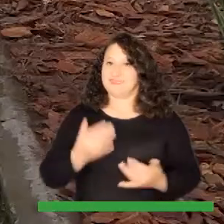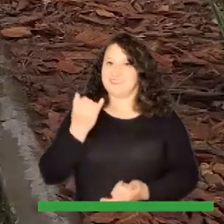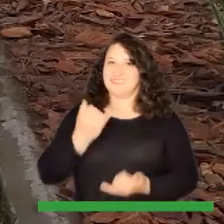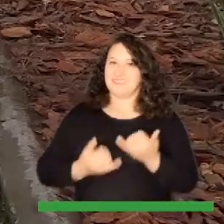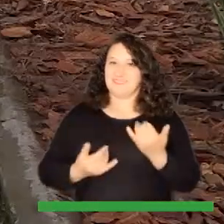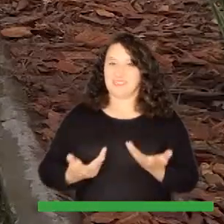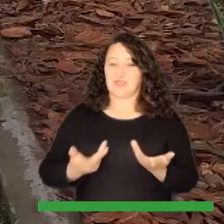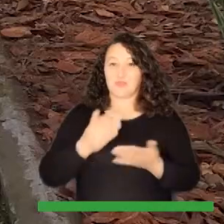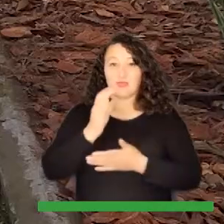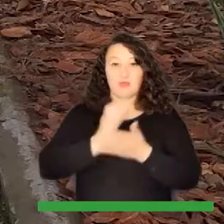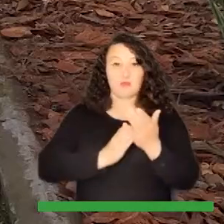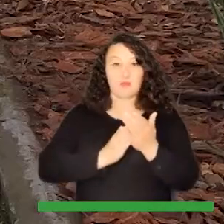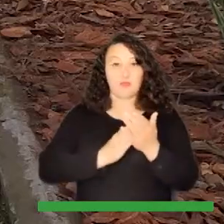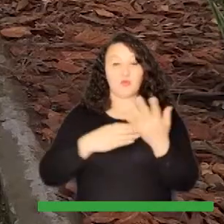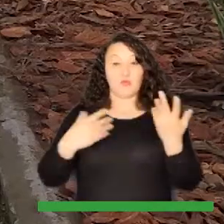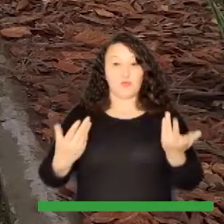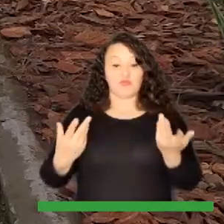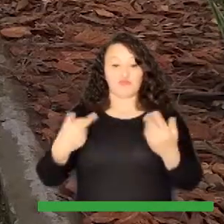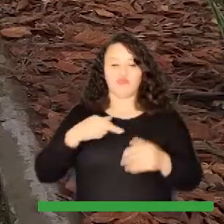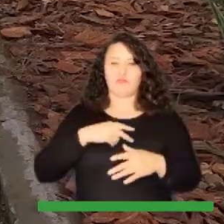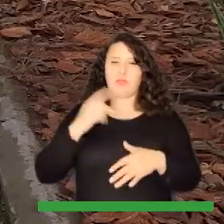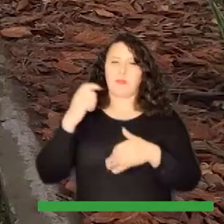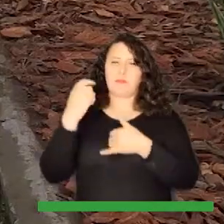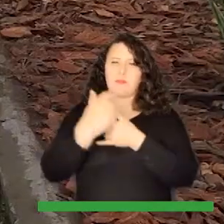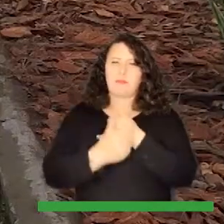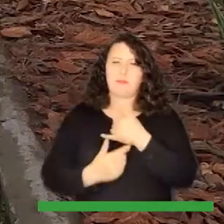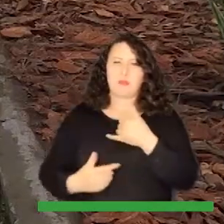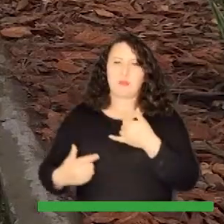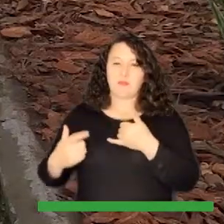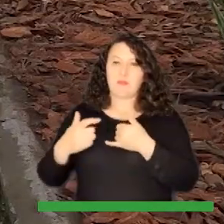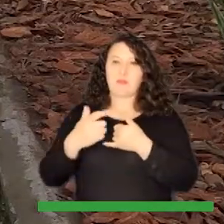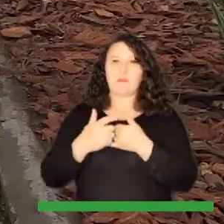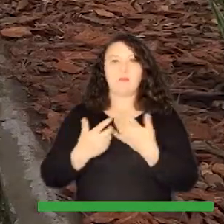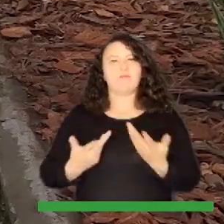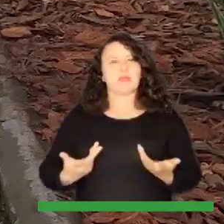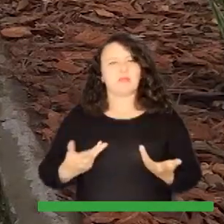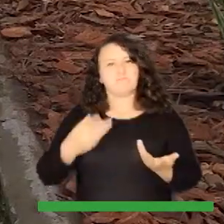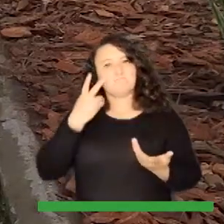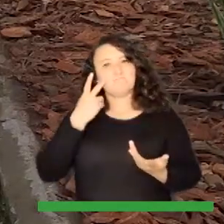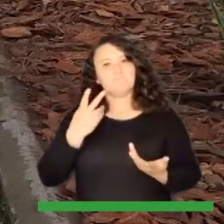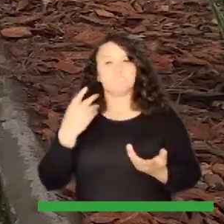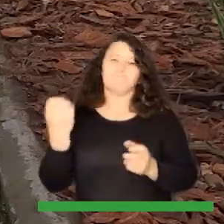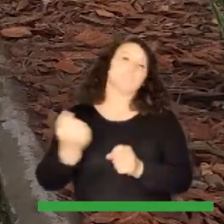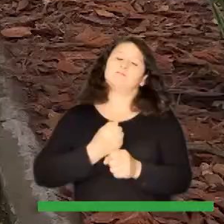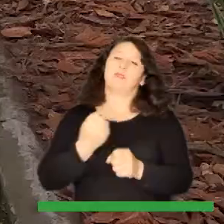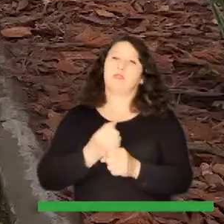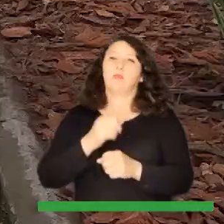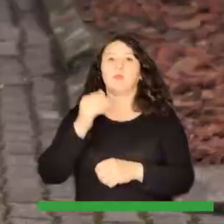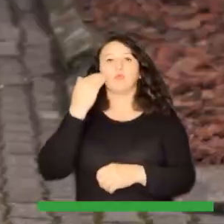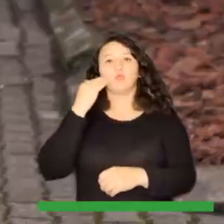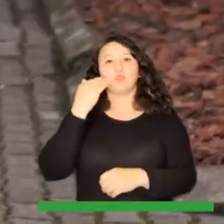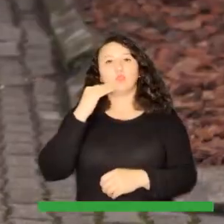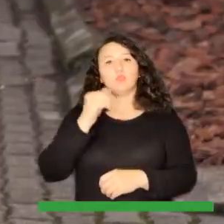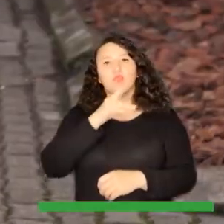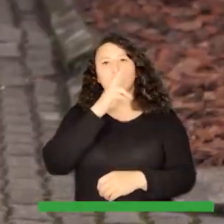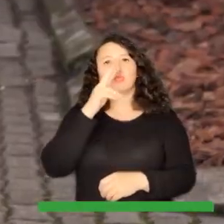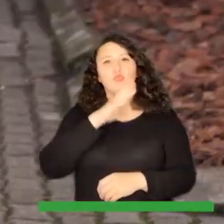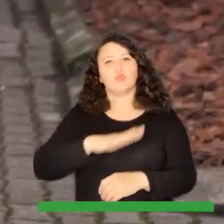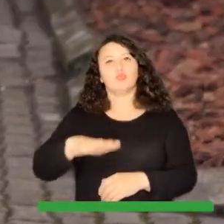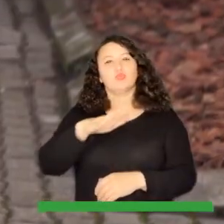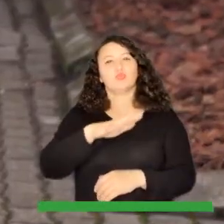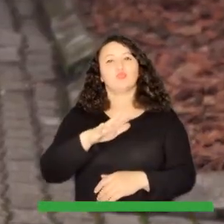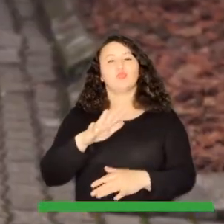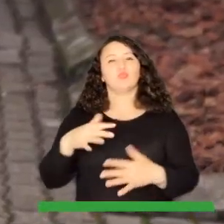Así llegamos al final de este capítulo en el que estuvimos recorriendo parte del territorio nacional para ver el trabajo de nuestras mujeres rurales, ver también cómo